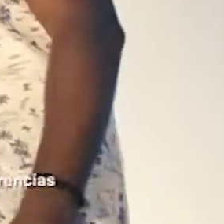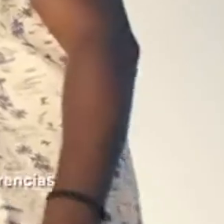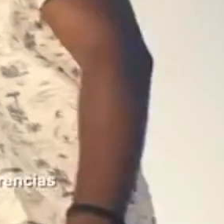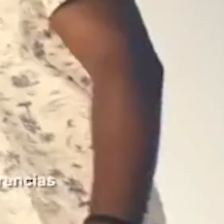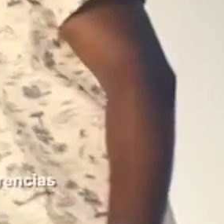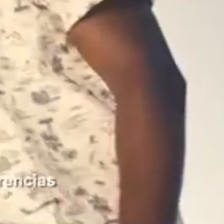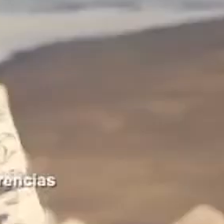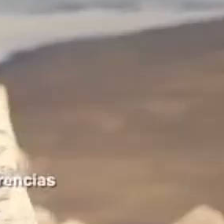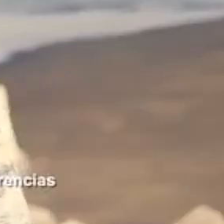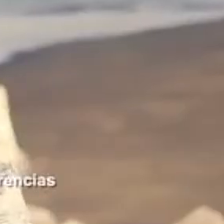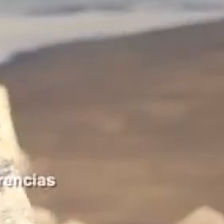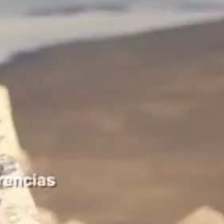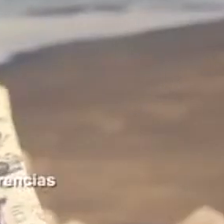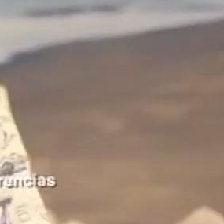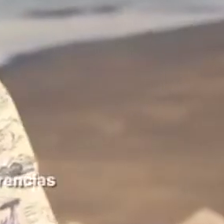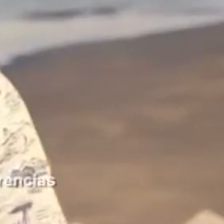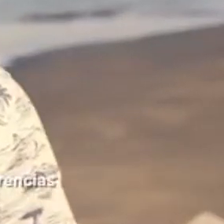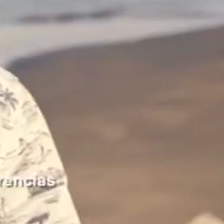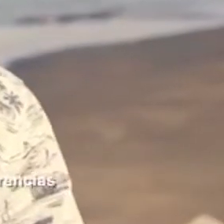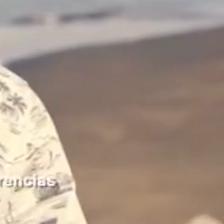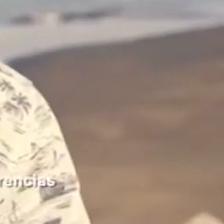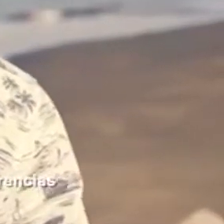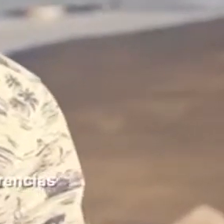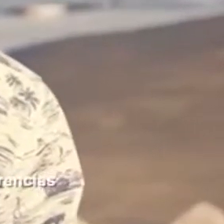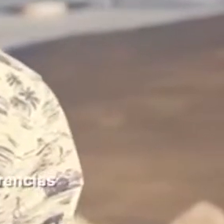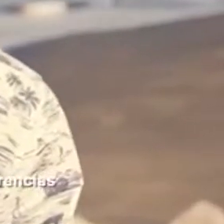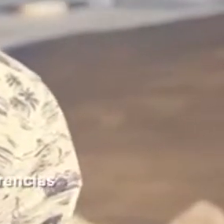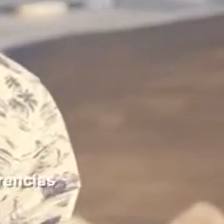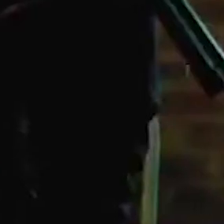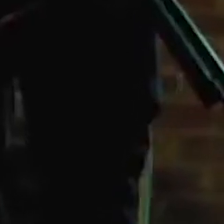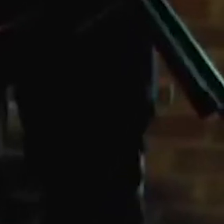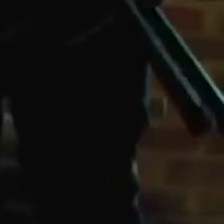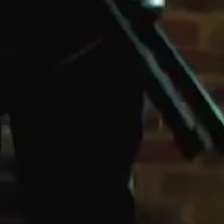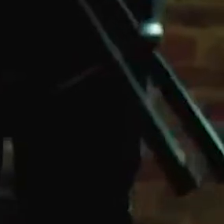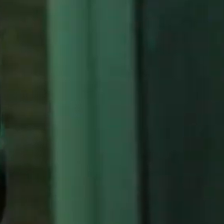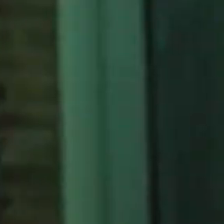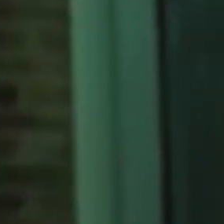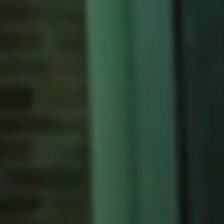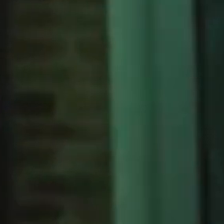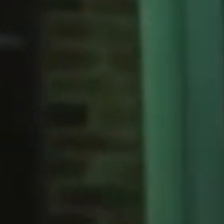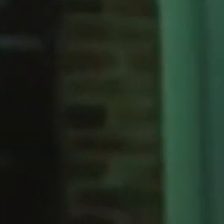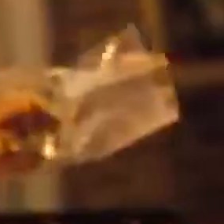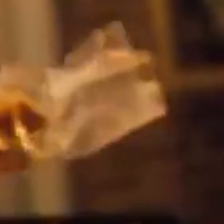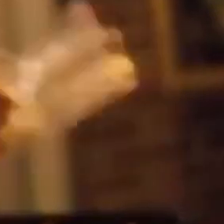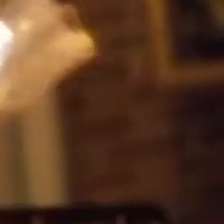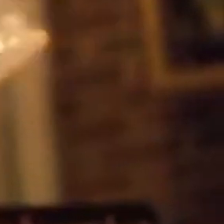No me da igual que dejemos la forma costarricense de resolver nuestras diferencias.